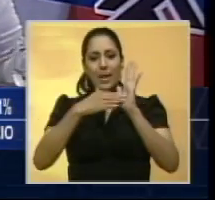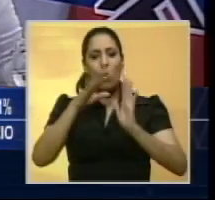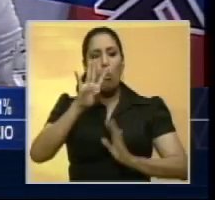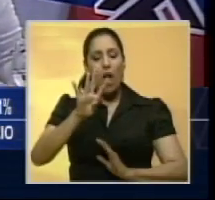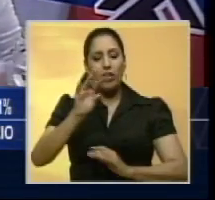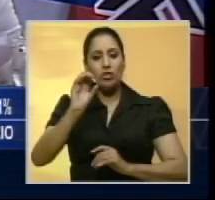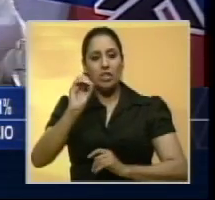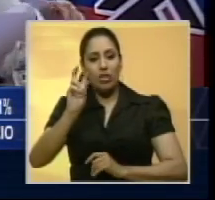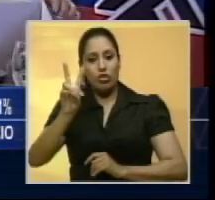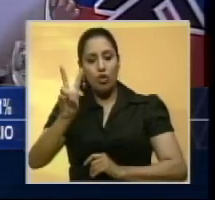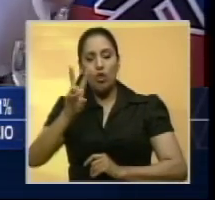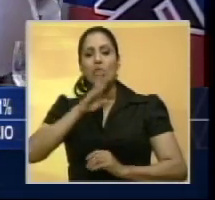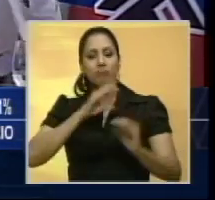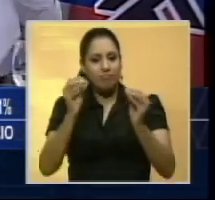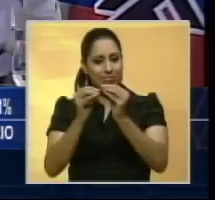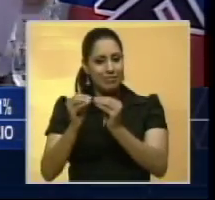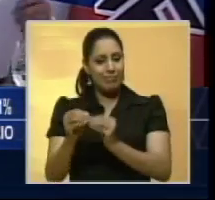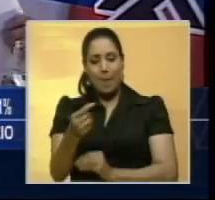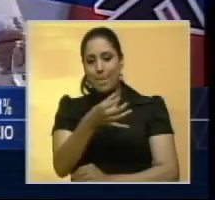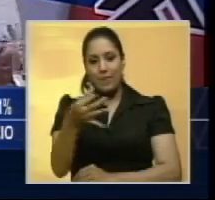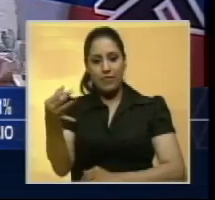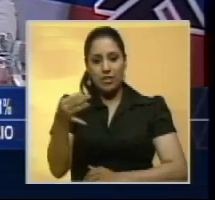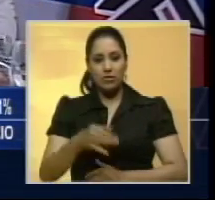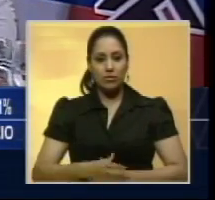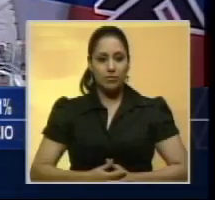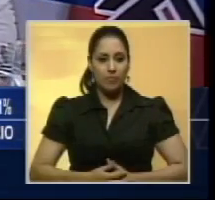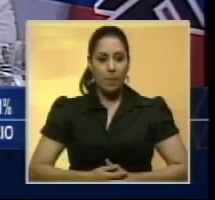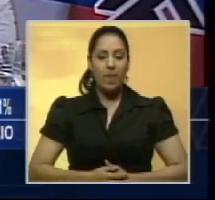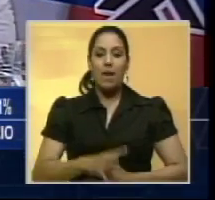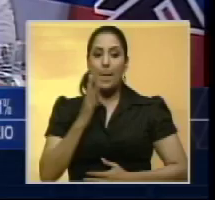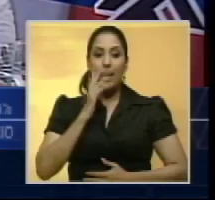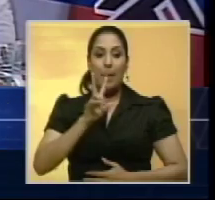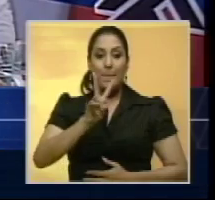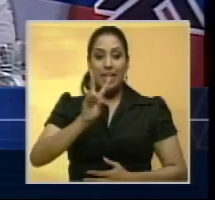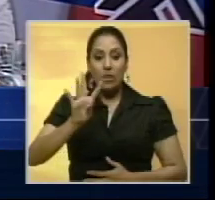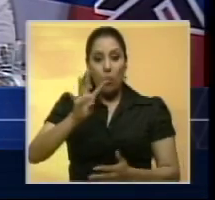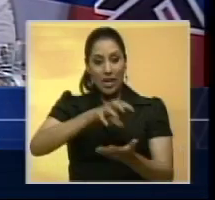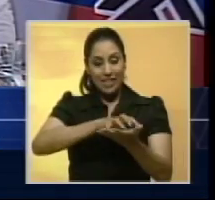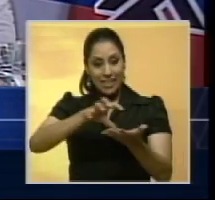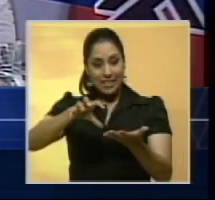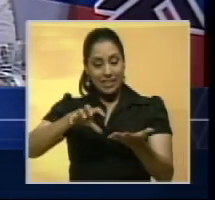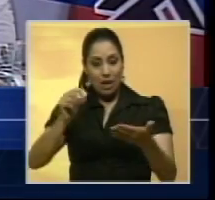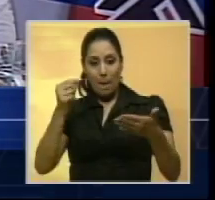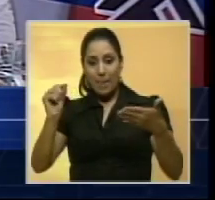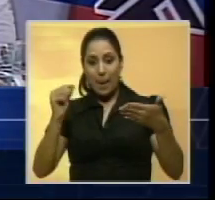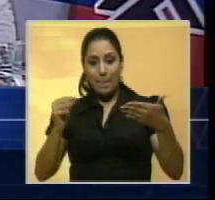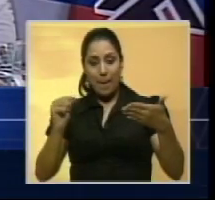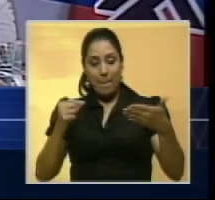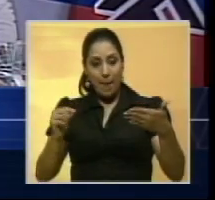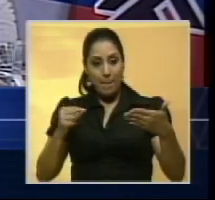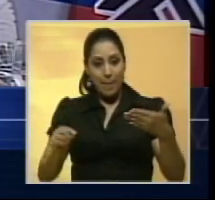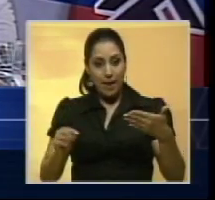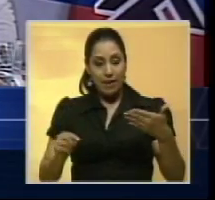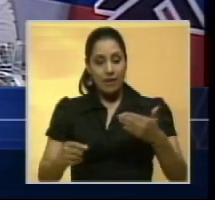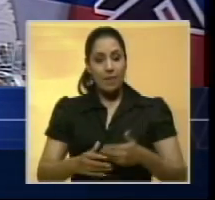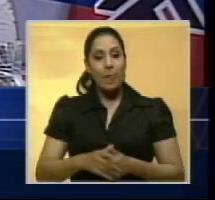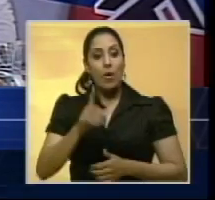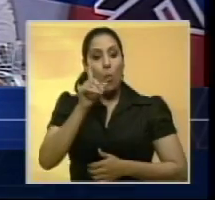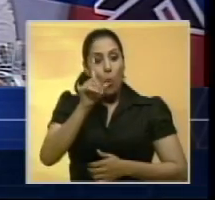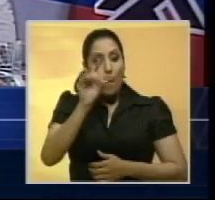329.412 rúbricas, coincidieron con el registro. Los 24 estados cumplieron con el requisito